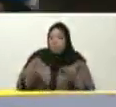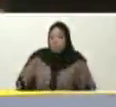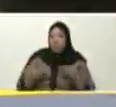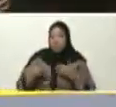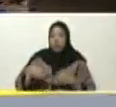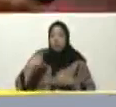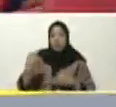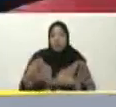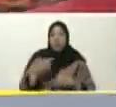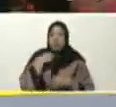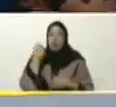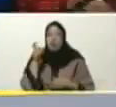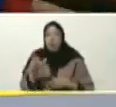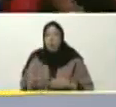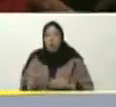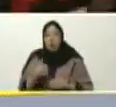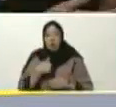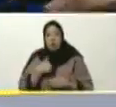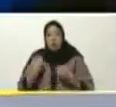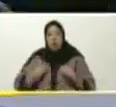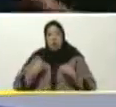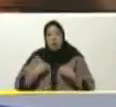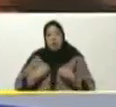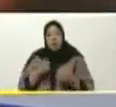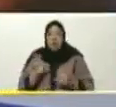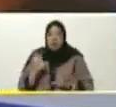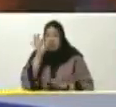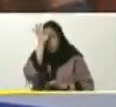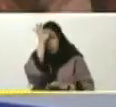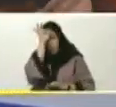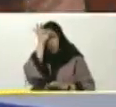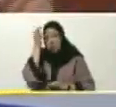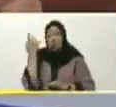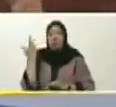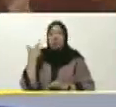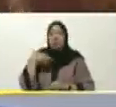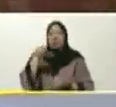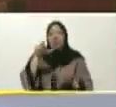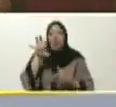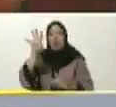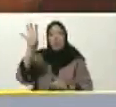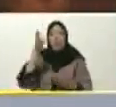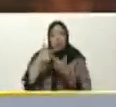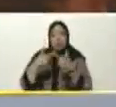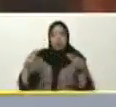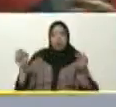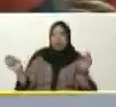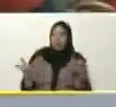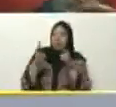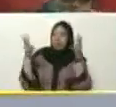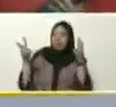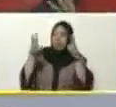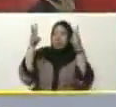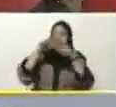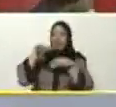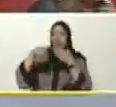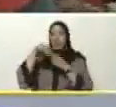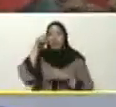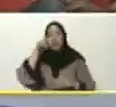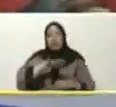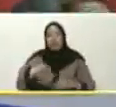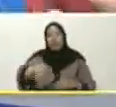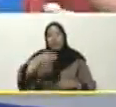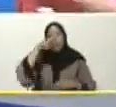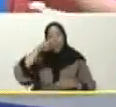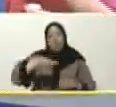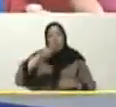Después no sé qué pasará conmigo y con mi vida. Pero ahí les dejo la patria victoriosa para ustedes y para